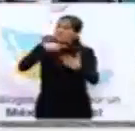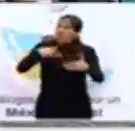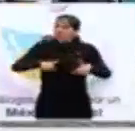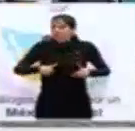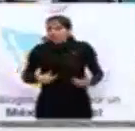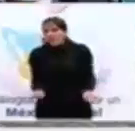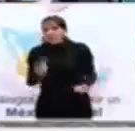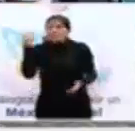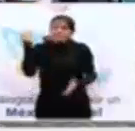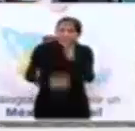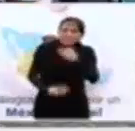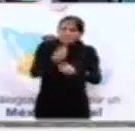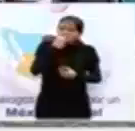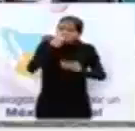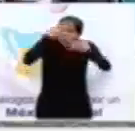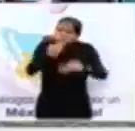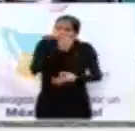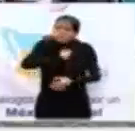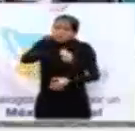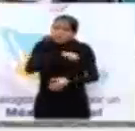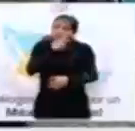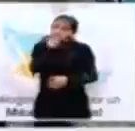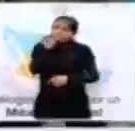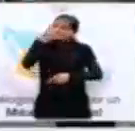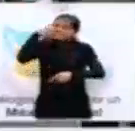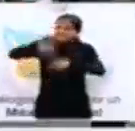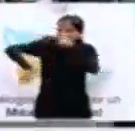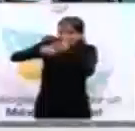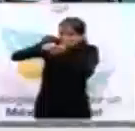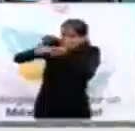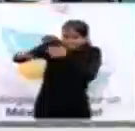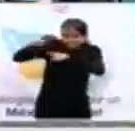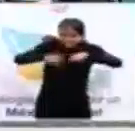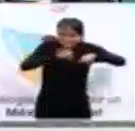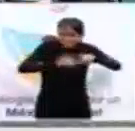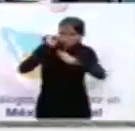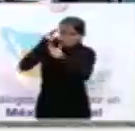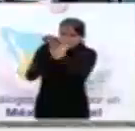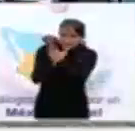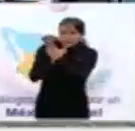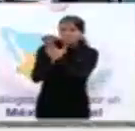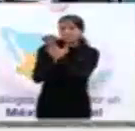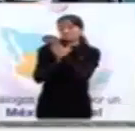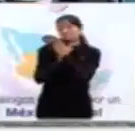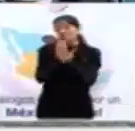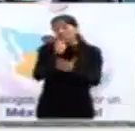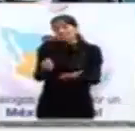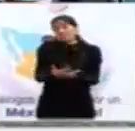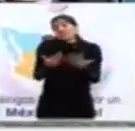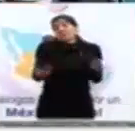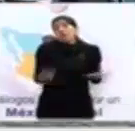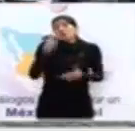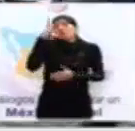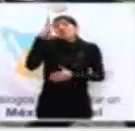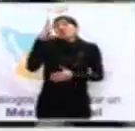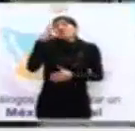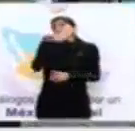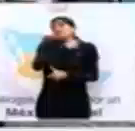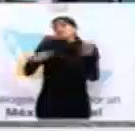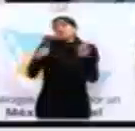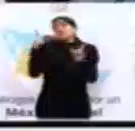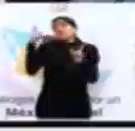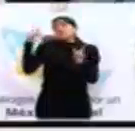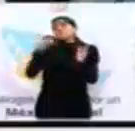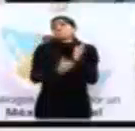se propuso solamente darles a nivel de sobrevivencia a mexicanos, que dice que llevamos 3,5 millones de mexicanos que ya